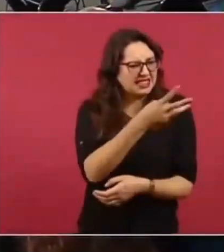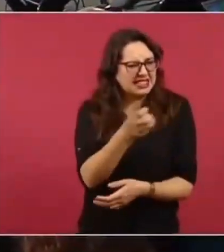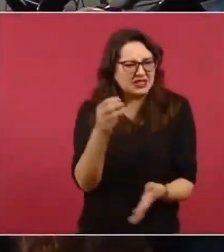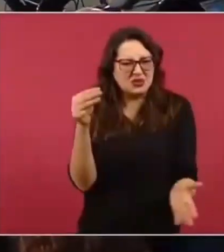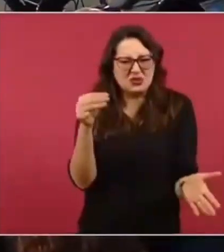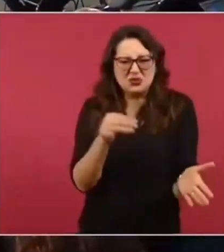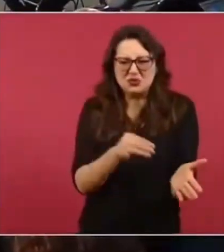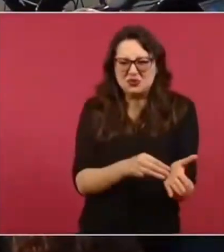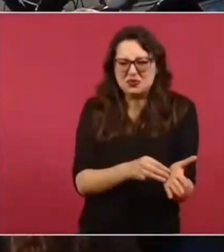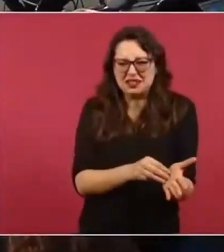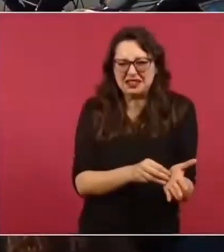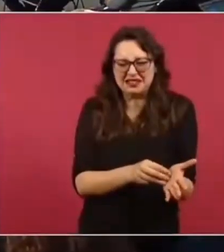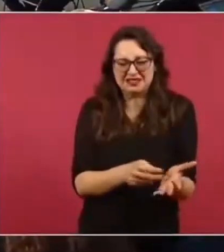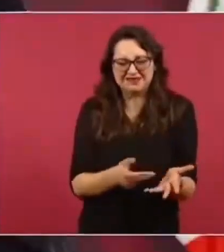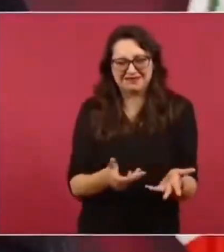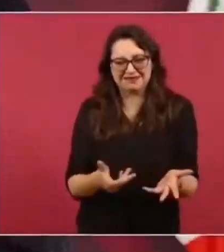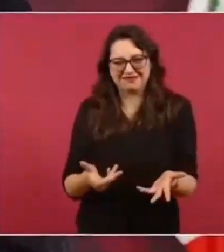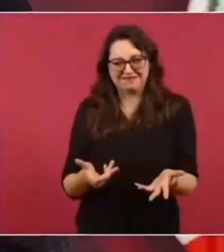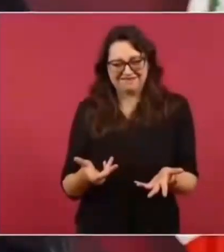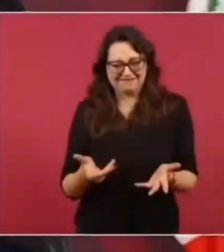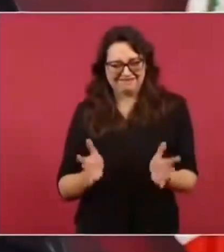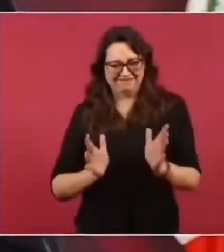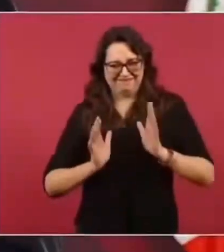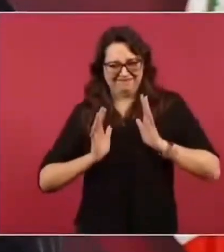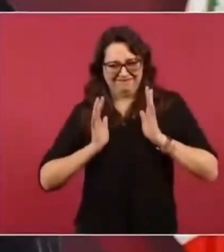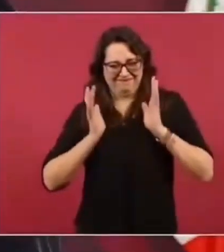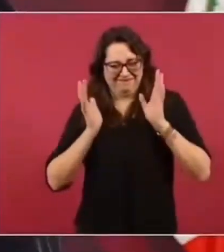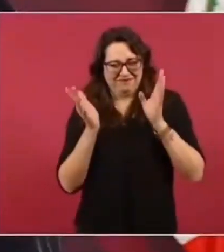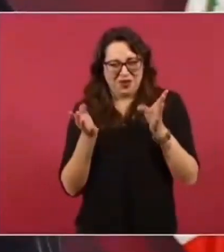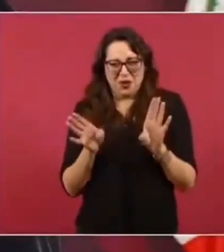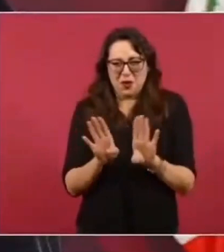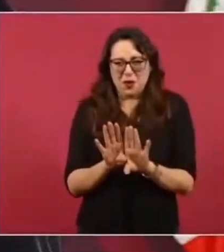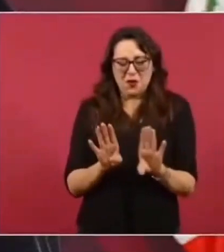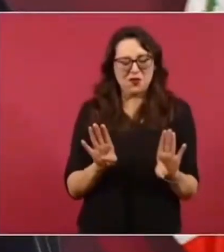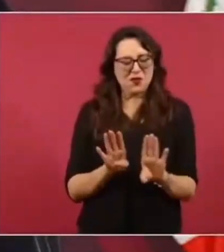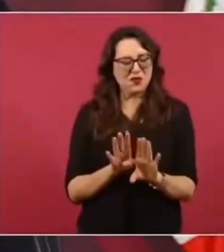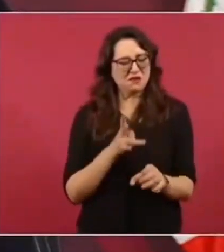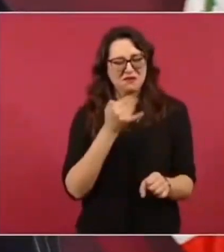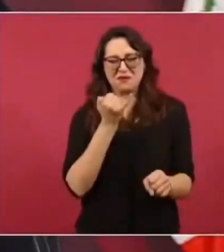a una gente que gana 300,000 pesos mensuales?